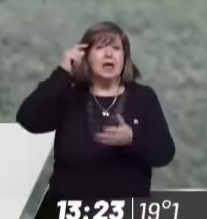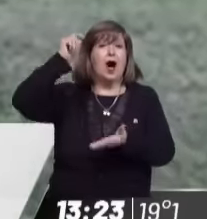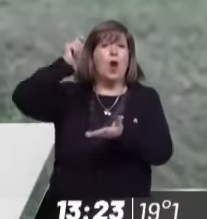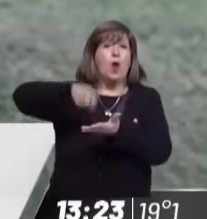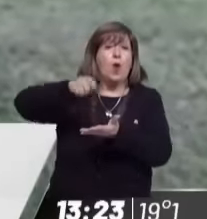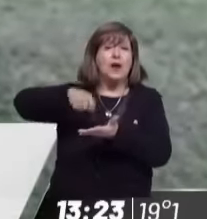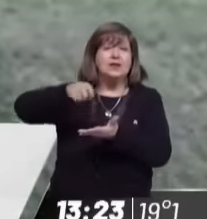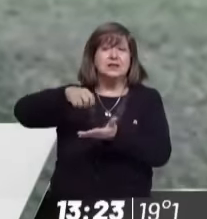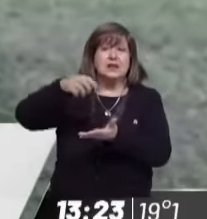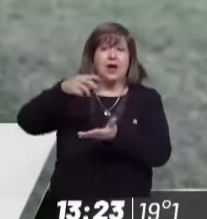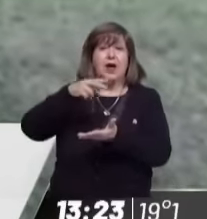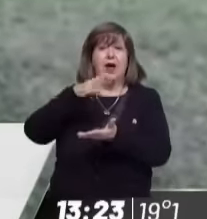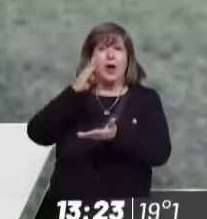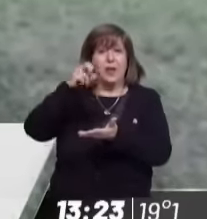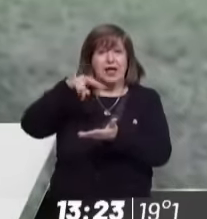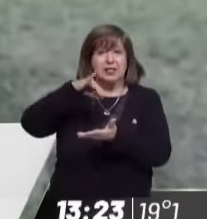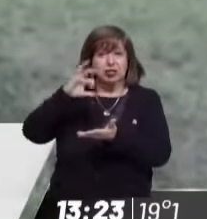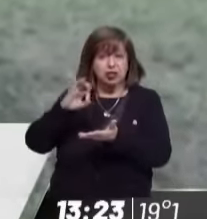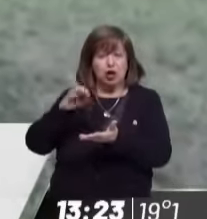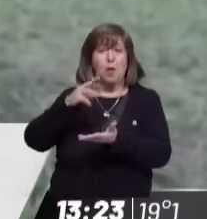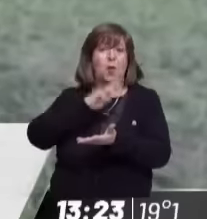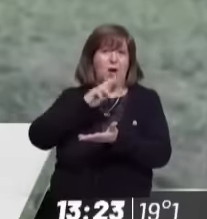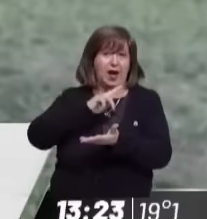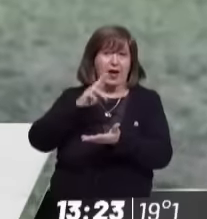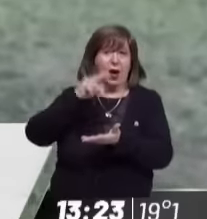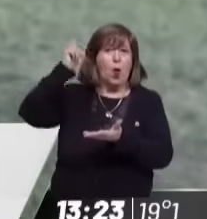Cristina Poster-Penso, y